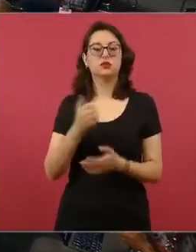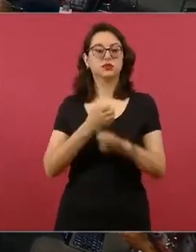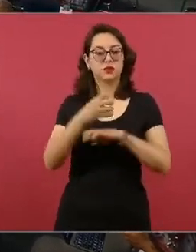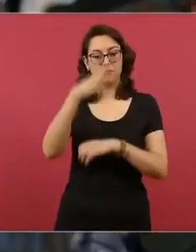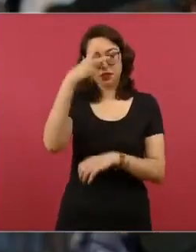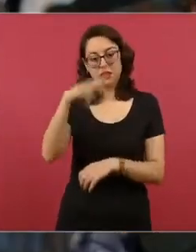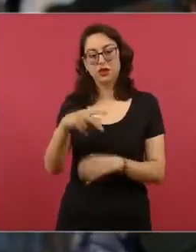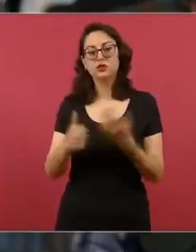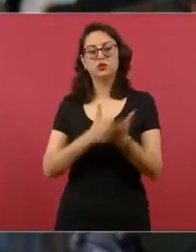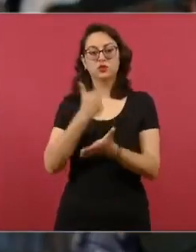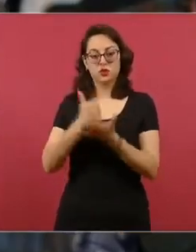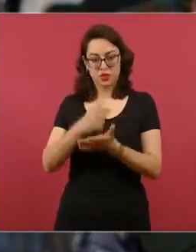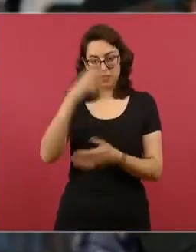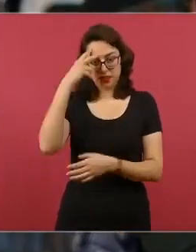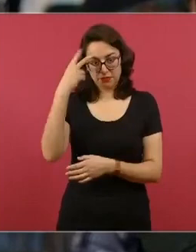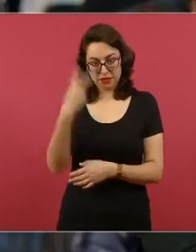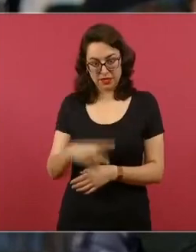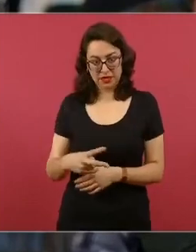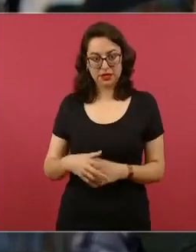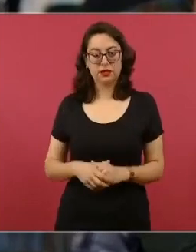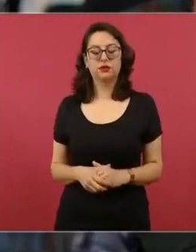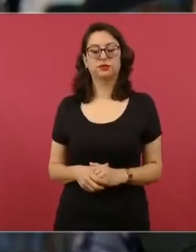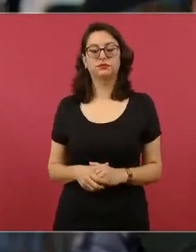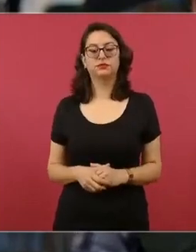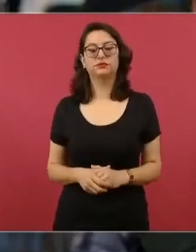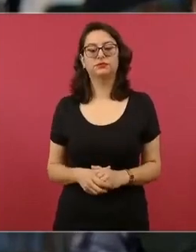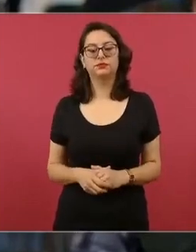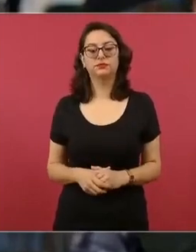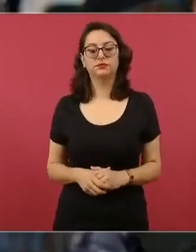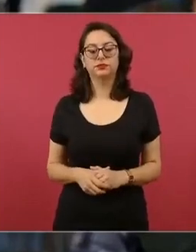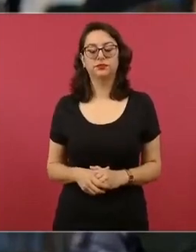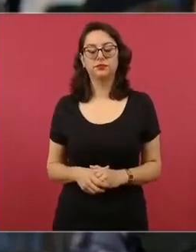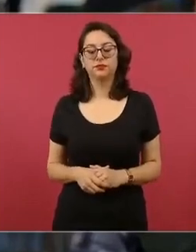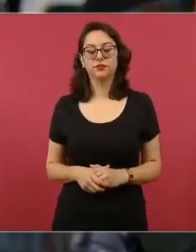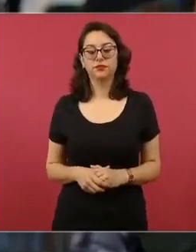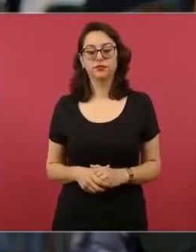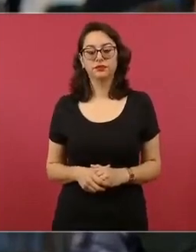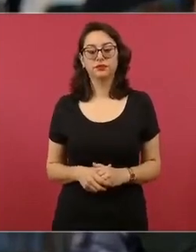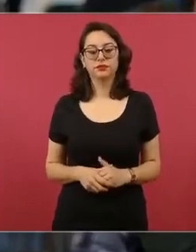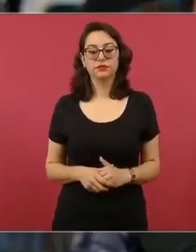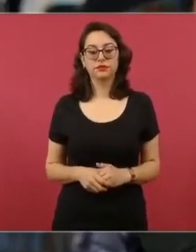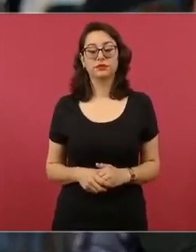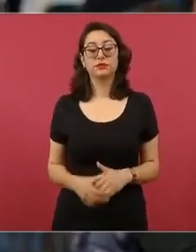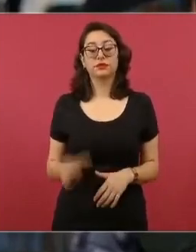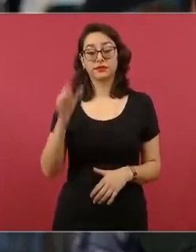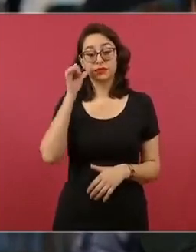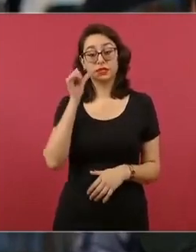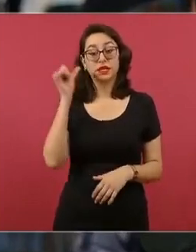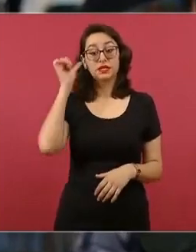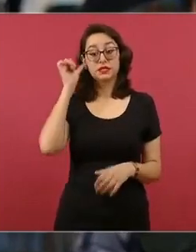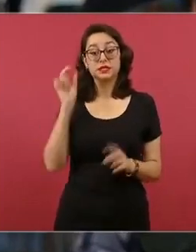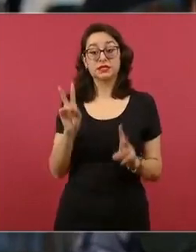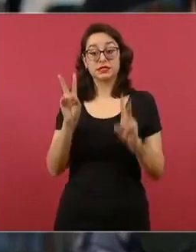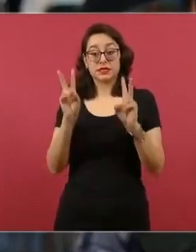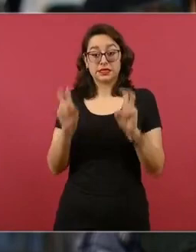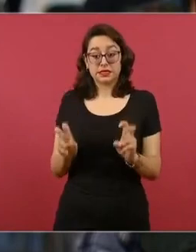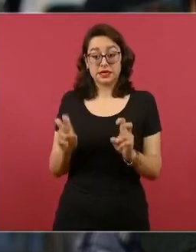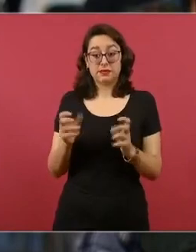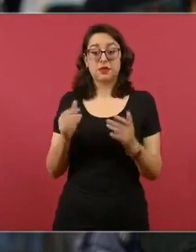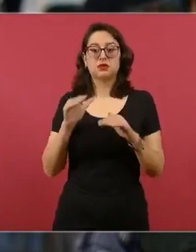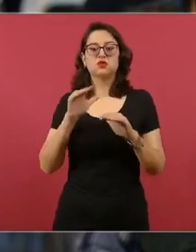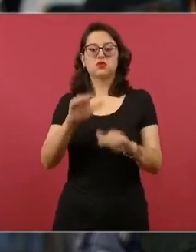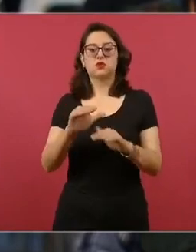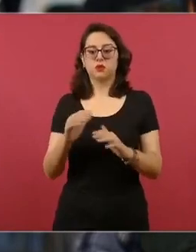presidente, usted ha estado tocando constantemente, bueno, y hemos visto, de hecho, pues ayer se tocó el tema del rescate